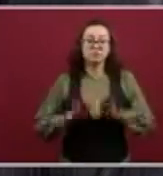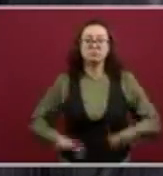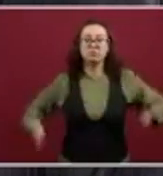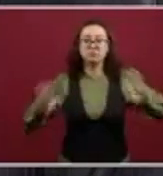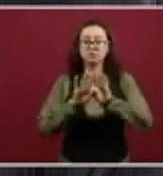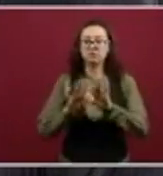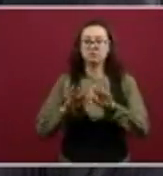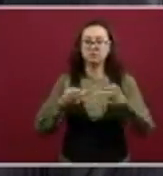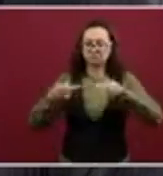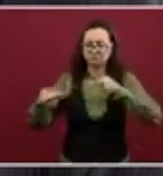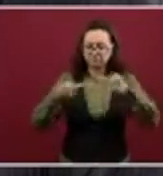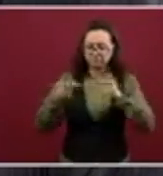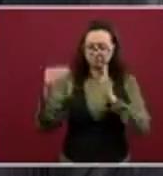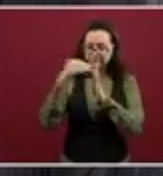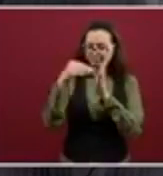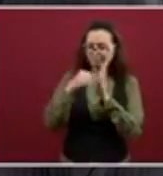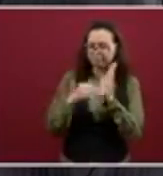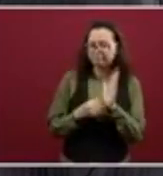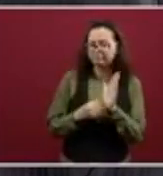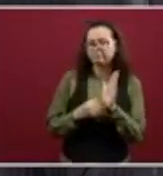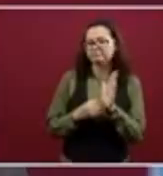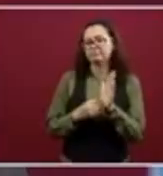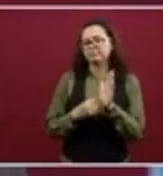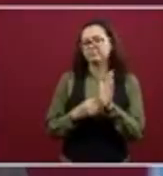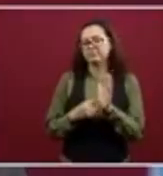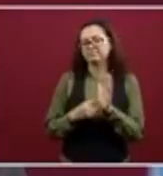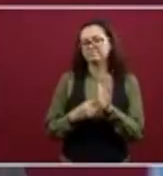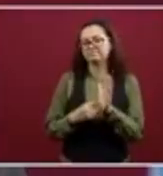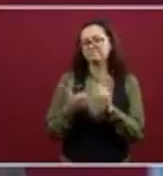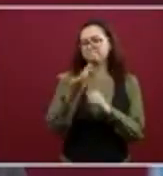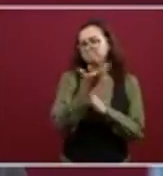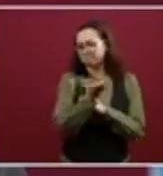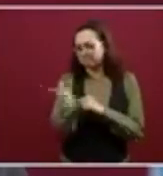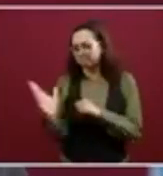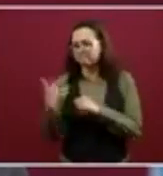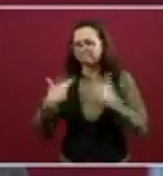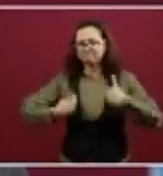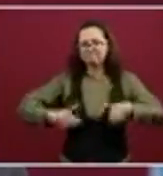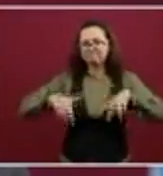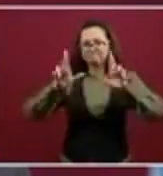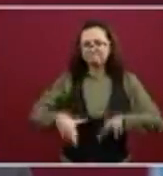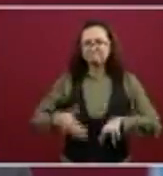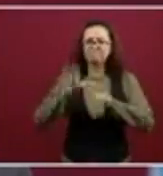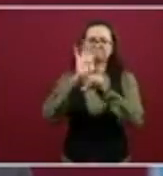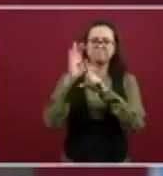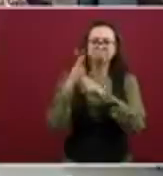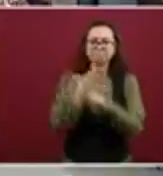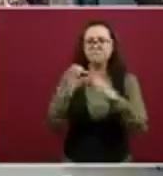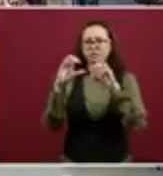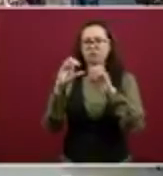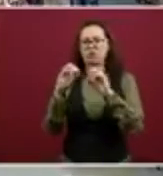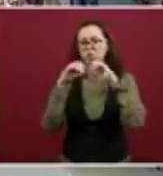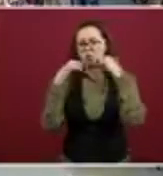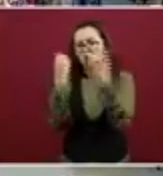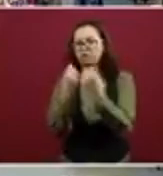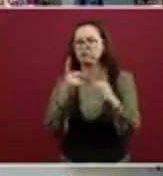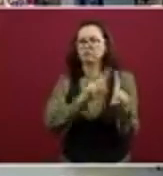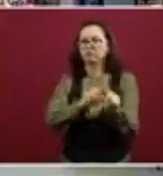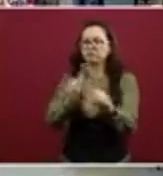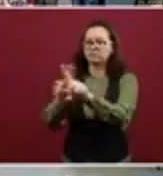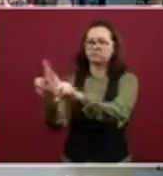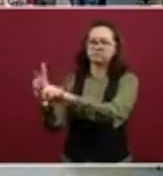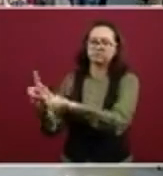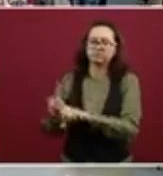agradecemos mucho a todas las agencias, a todas las organizaciones que han